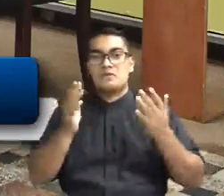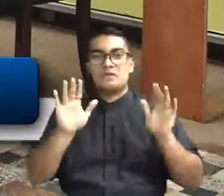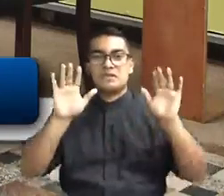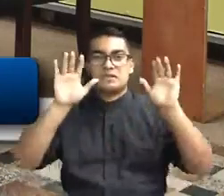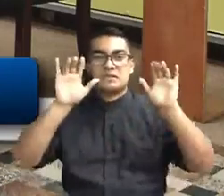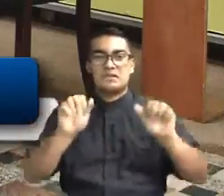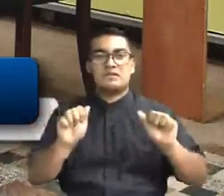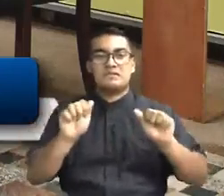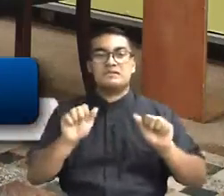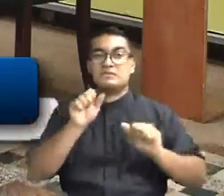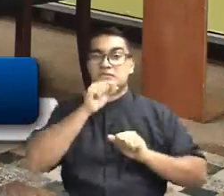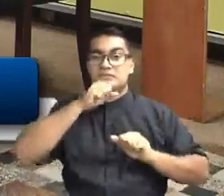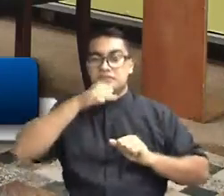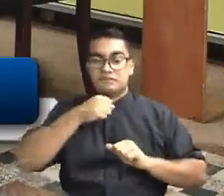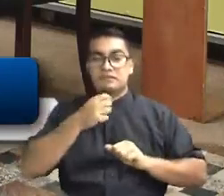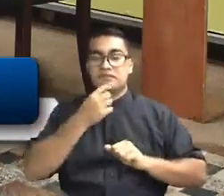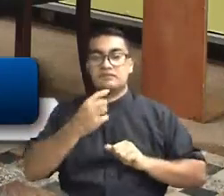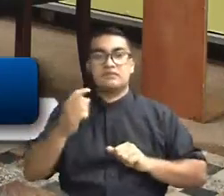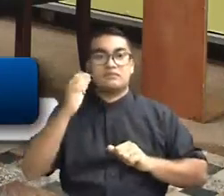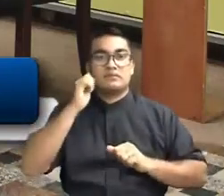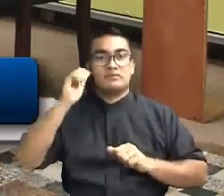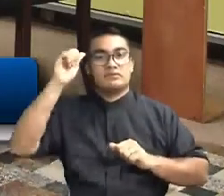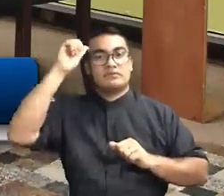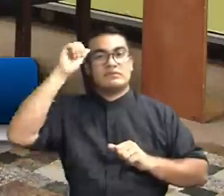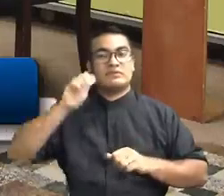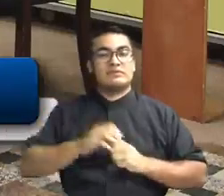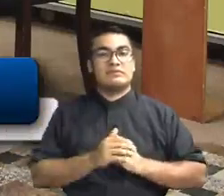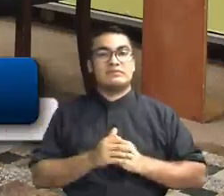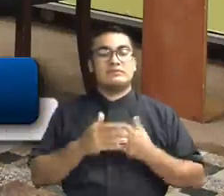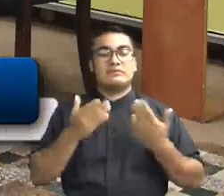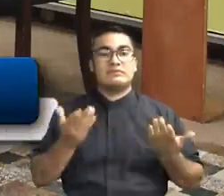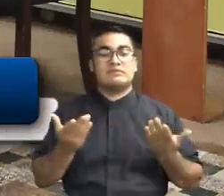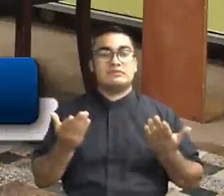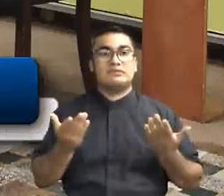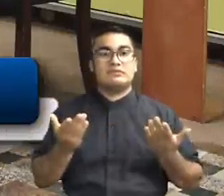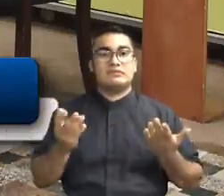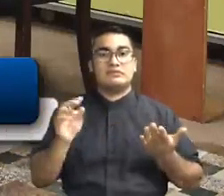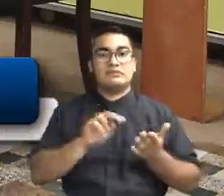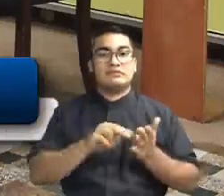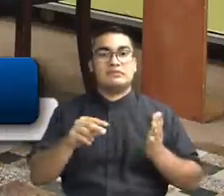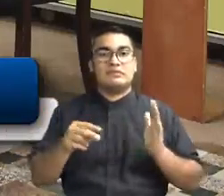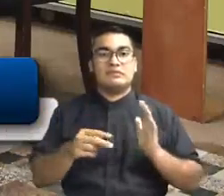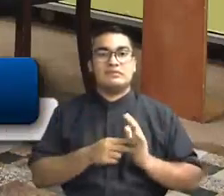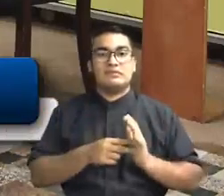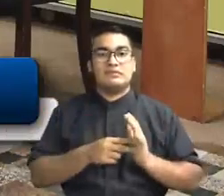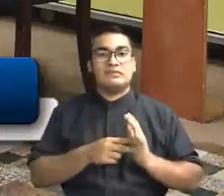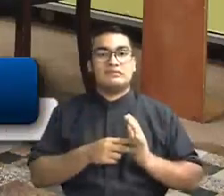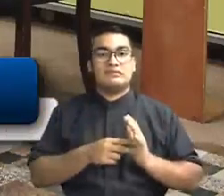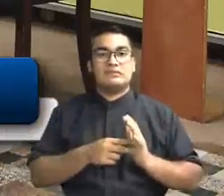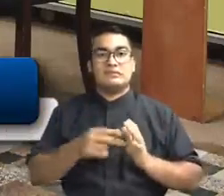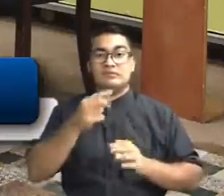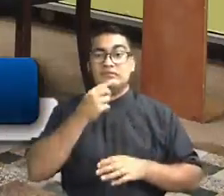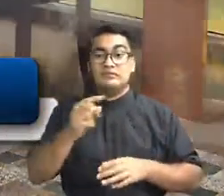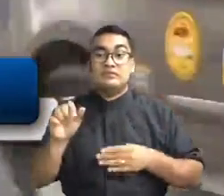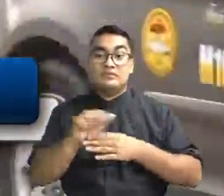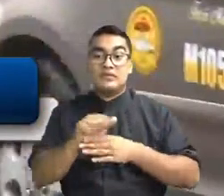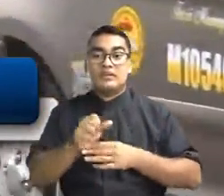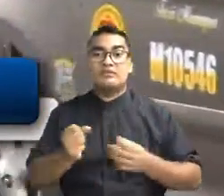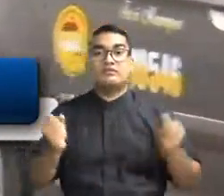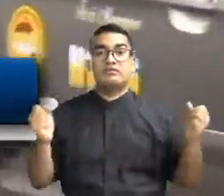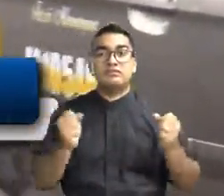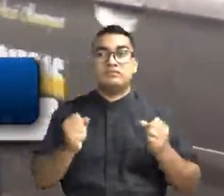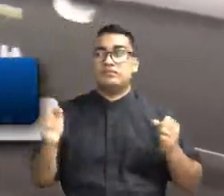ya ancianos, pues en la edad adulta. Entonces, no enviamos nosotros ejercicio. Entonces, lo que tenemos que